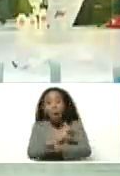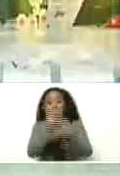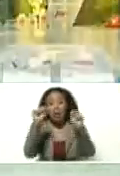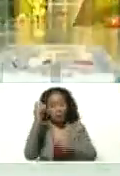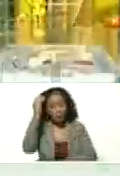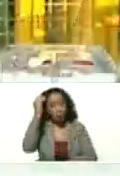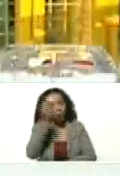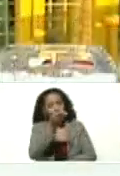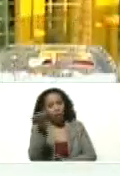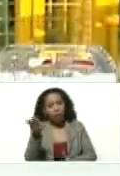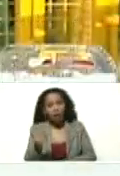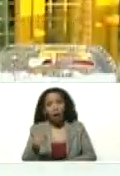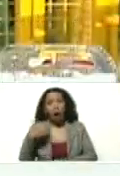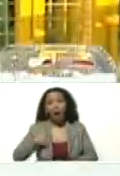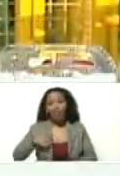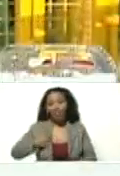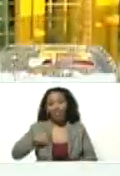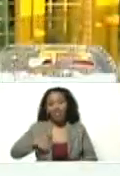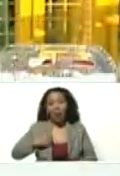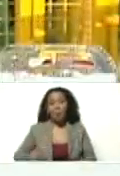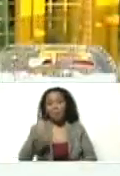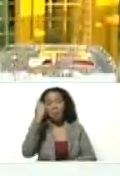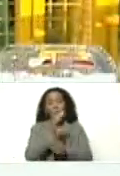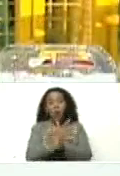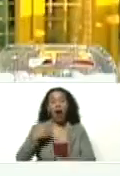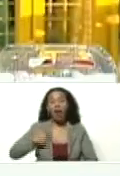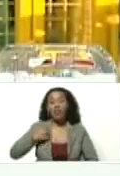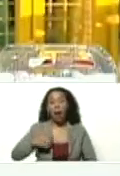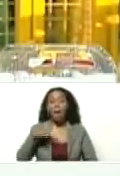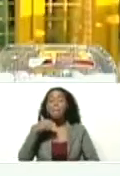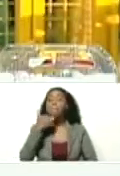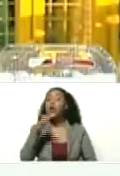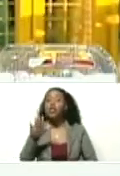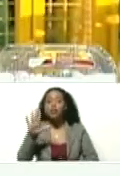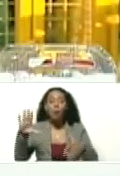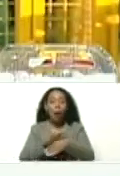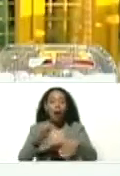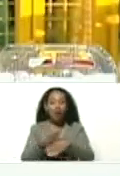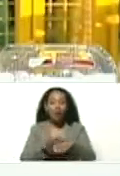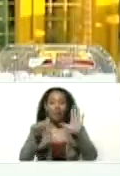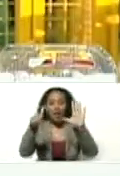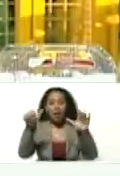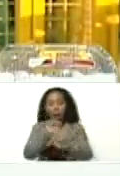tú. Argentina, el primer juego de Argentina es el martes que viene a las 6 de la mañana.